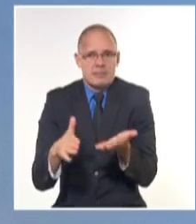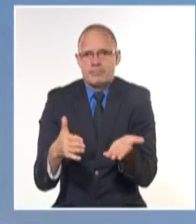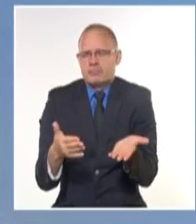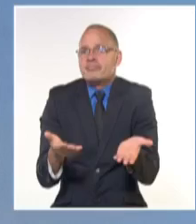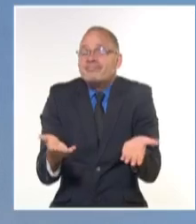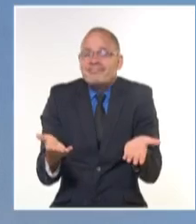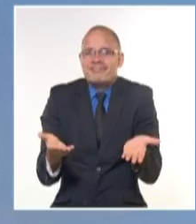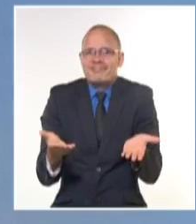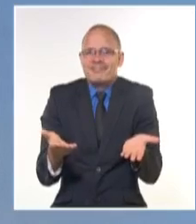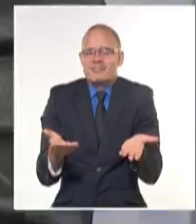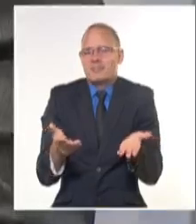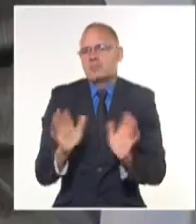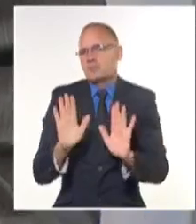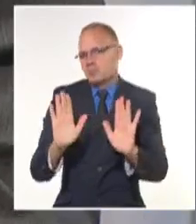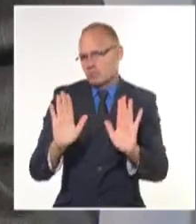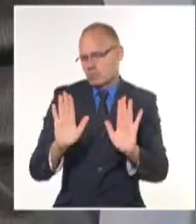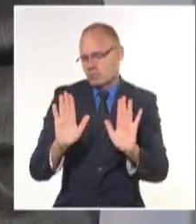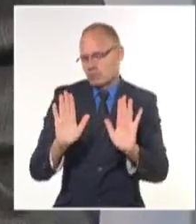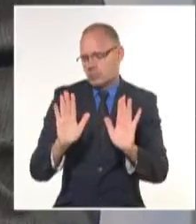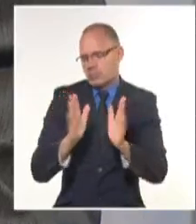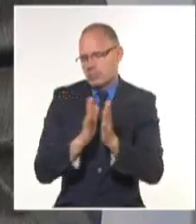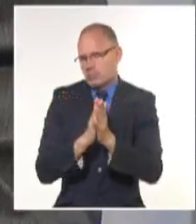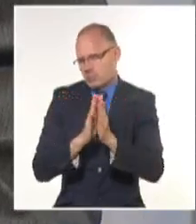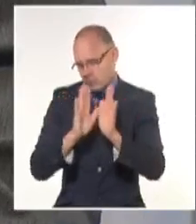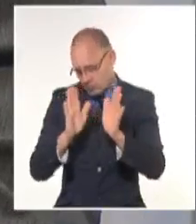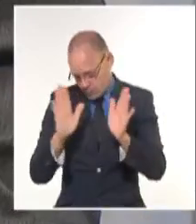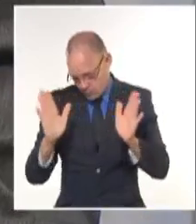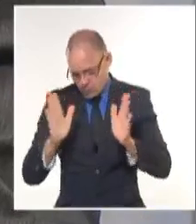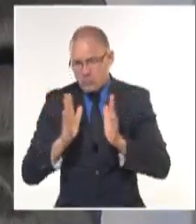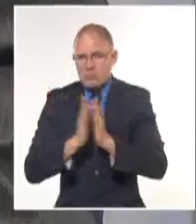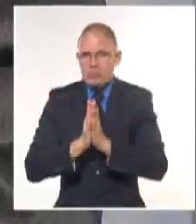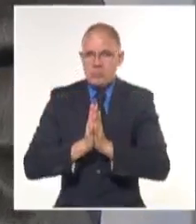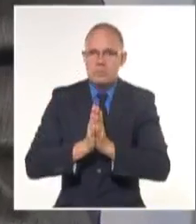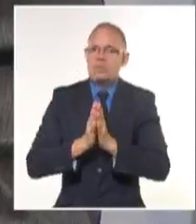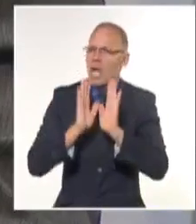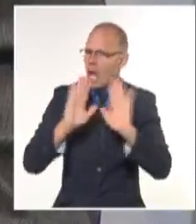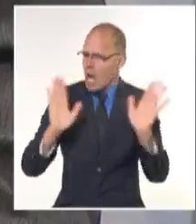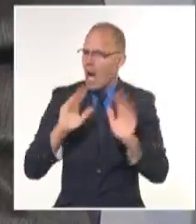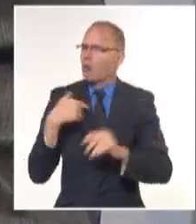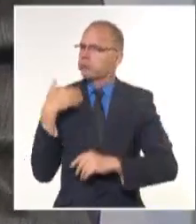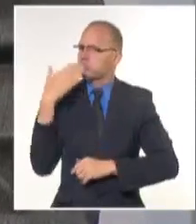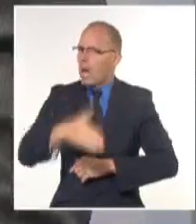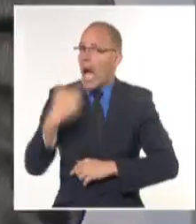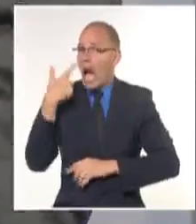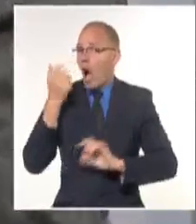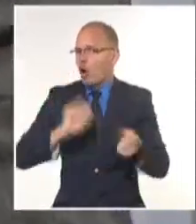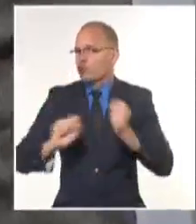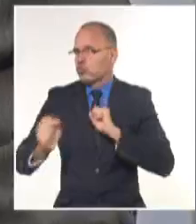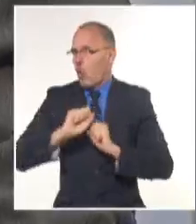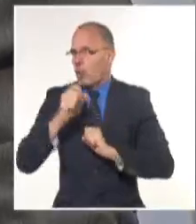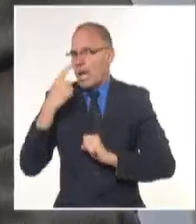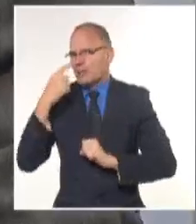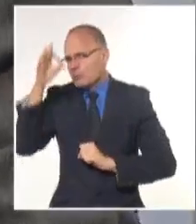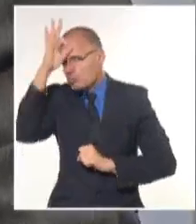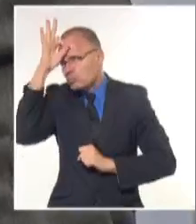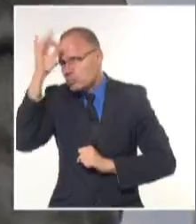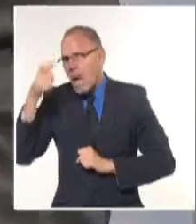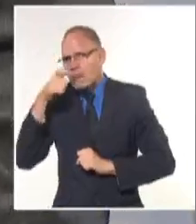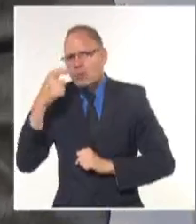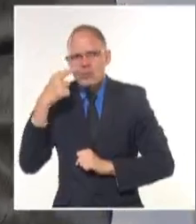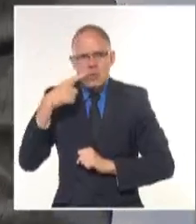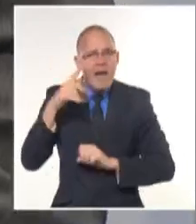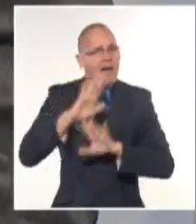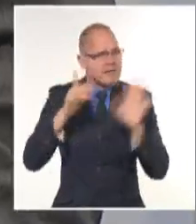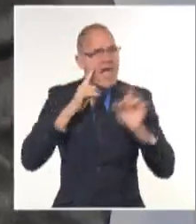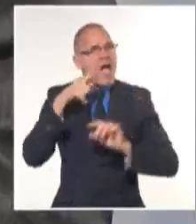ver, esas son de las cuestiones. En la acción de control se comprobó que realmente existen varias infracciones asociadas a este tema,